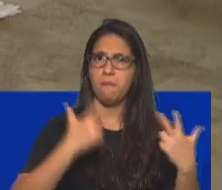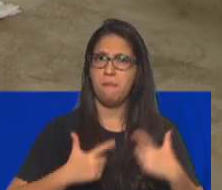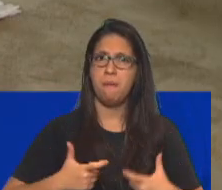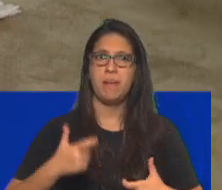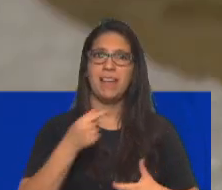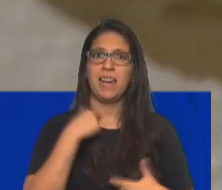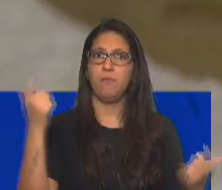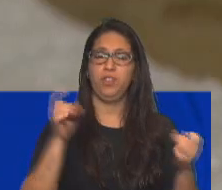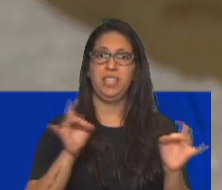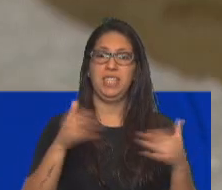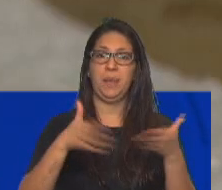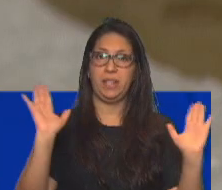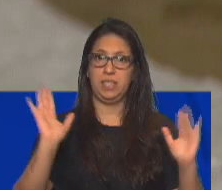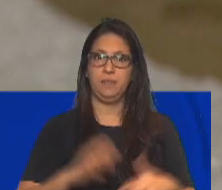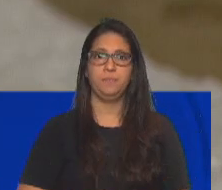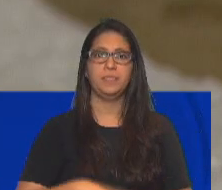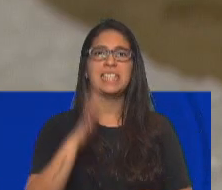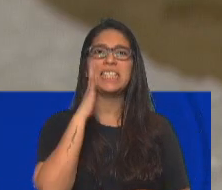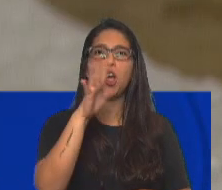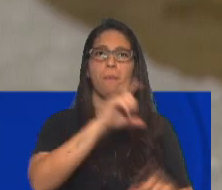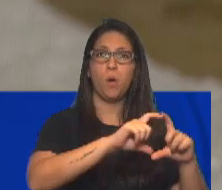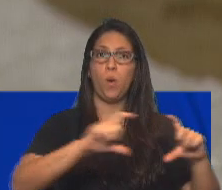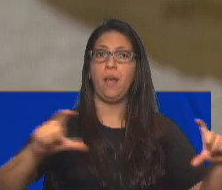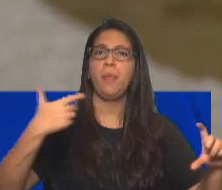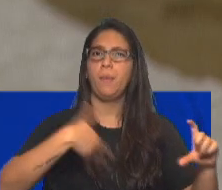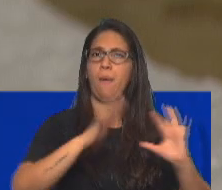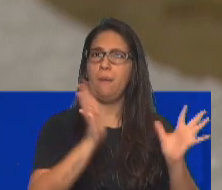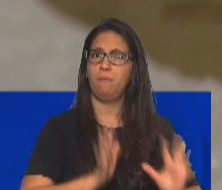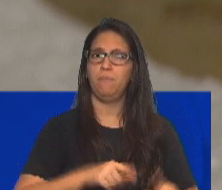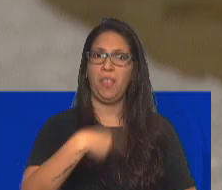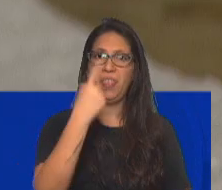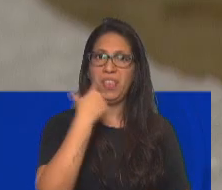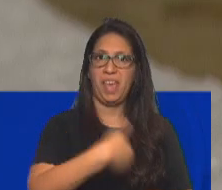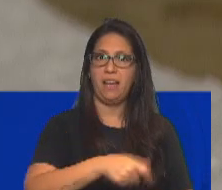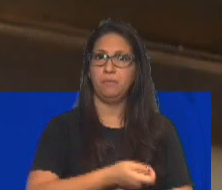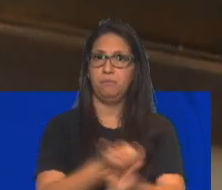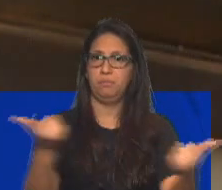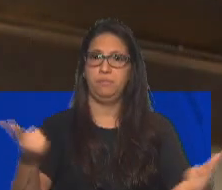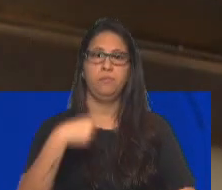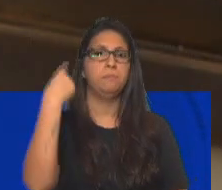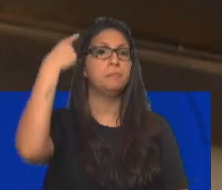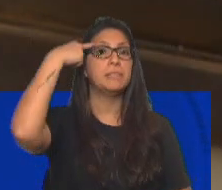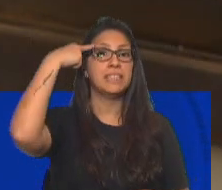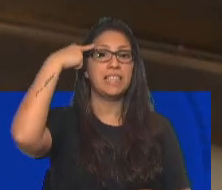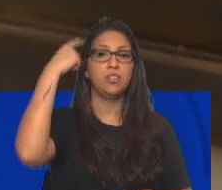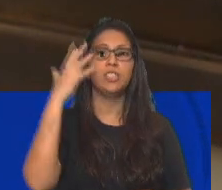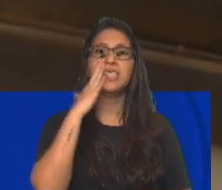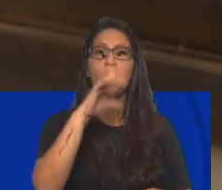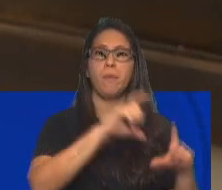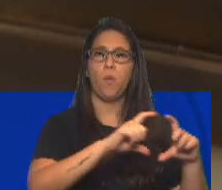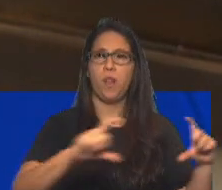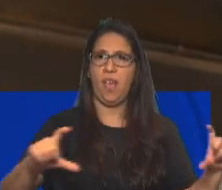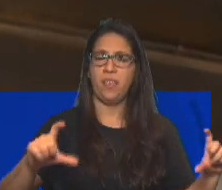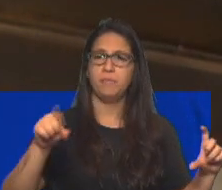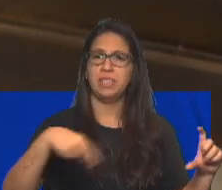lograr. Cerca de 5.000 unidades estarán listas para los próximos días. Estamos pensando en 5.000 unidades, pero